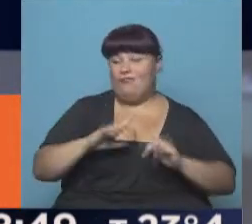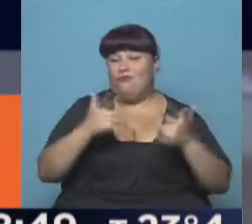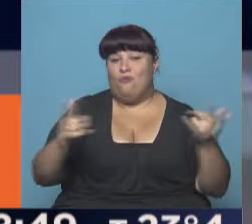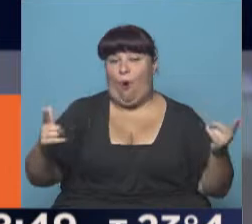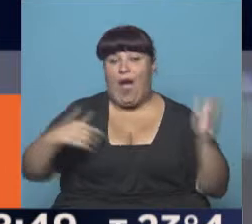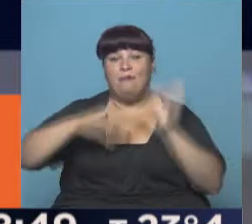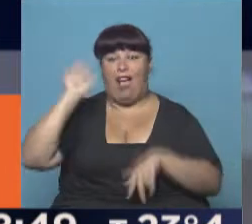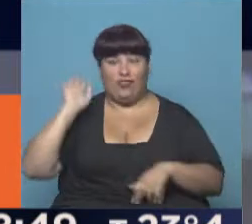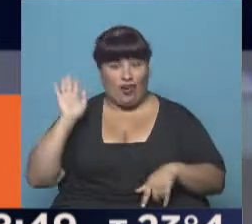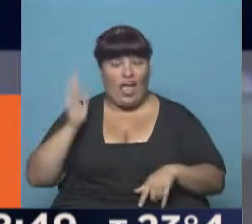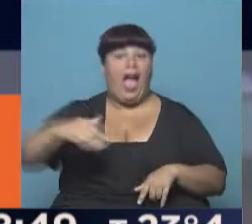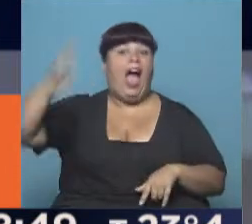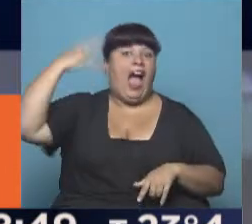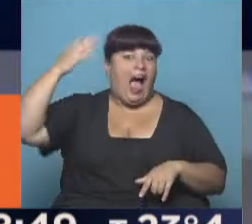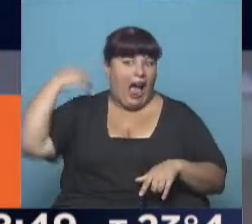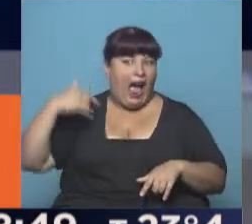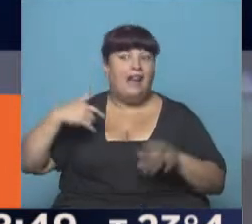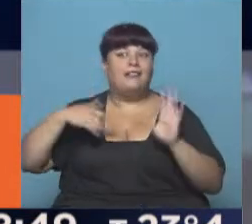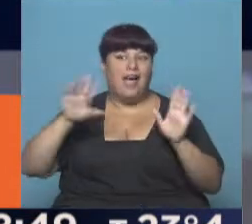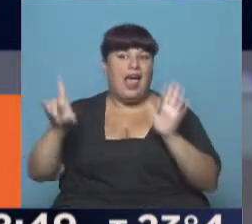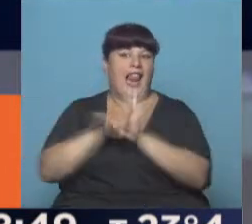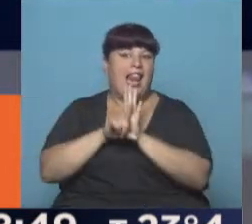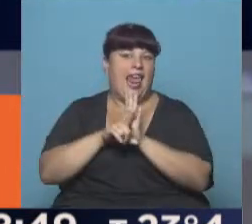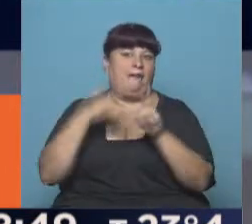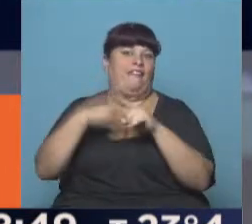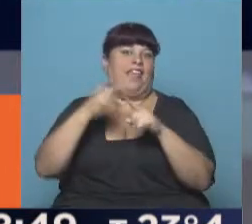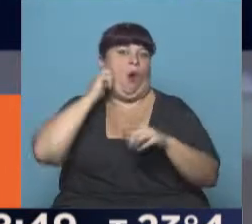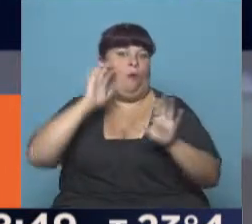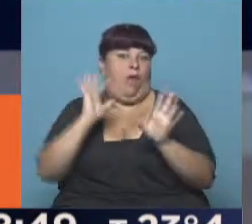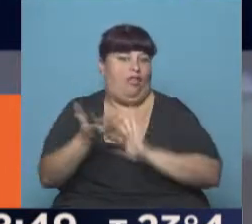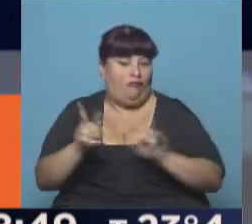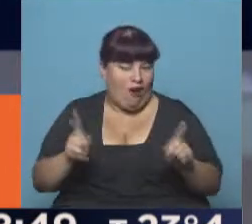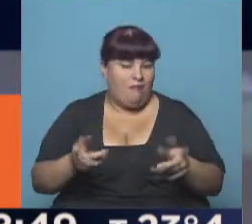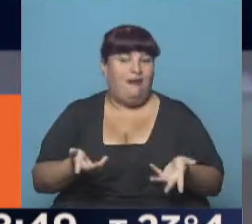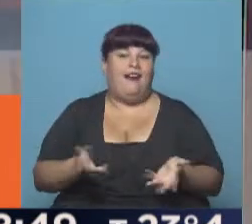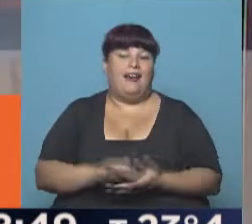no tenemos mayoría. En otra época iba a haber una ley para festejar un cumpleaños. Entonces,